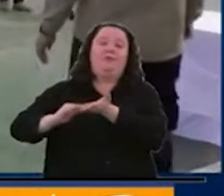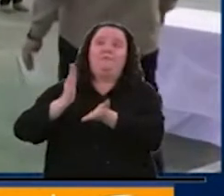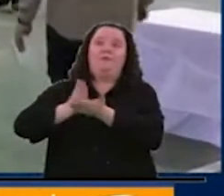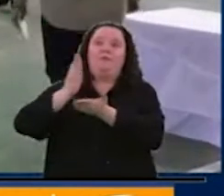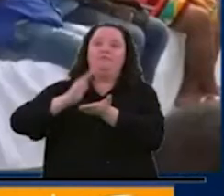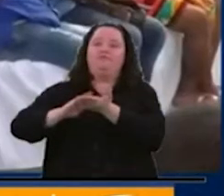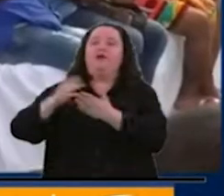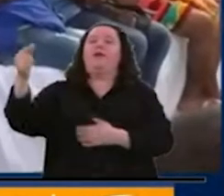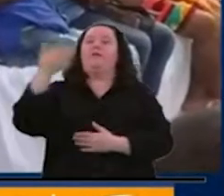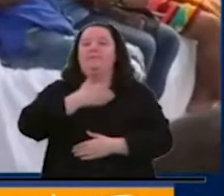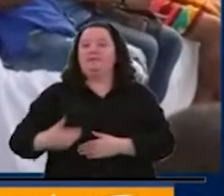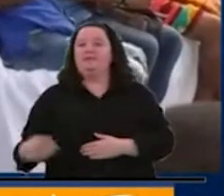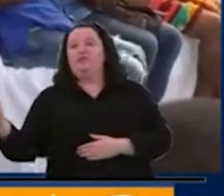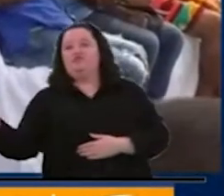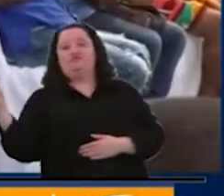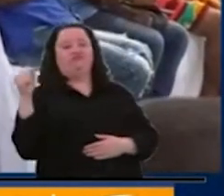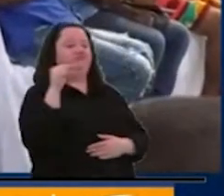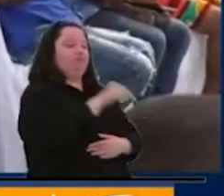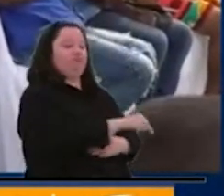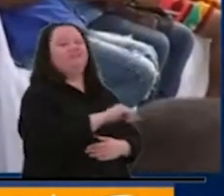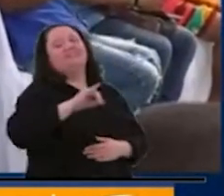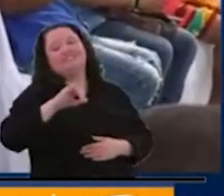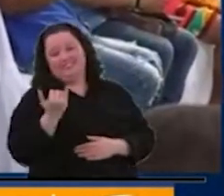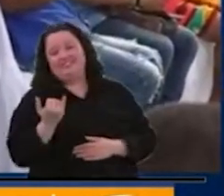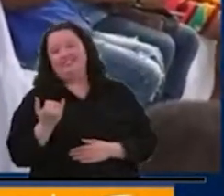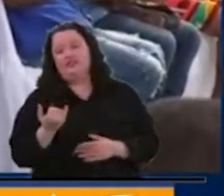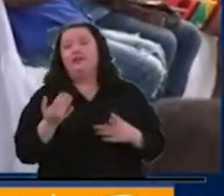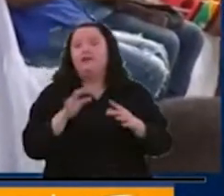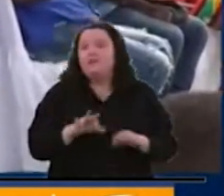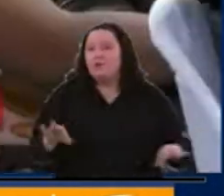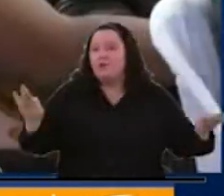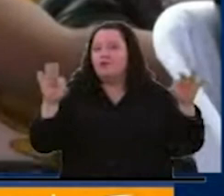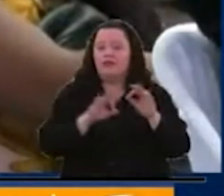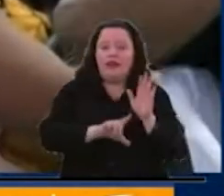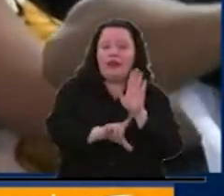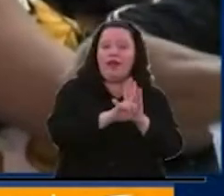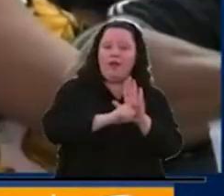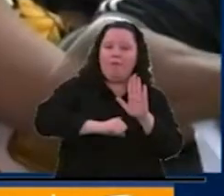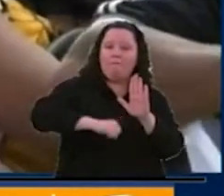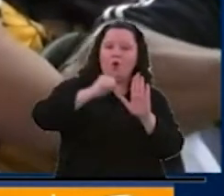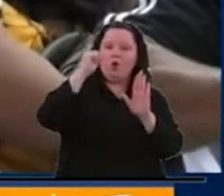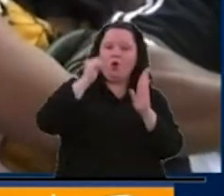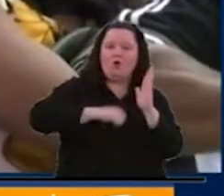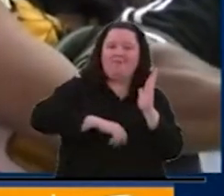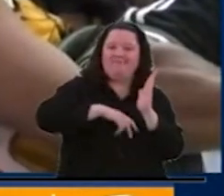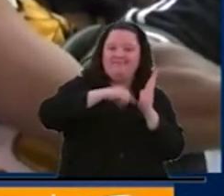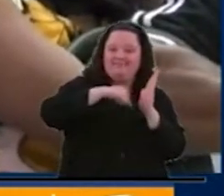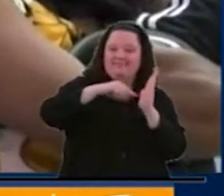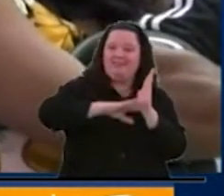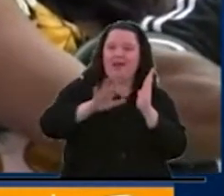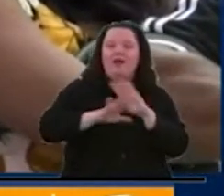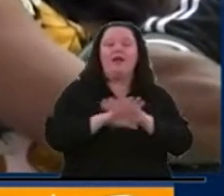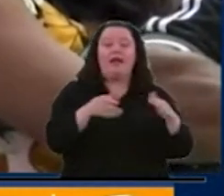resolver el impase y el presidente pudo llegar y lo más importante es sancionar la ley que le da